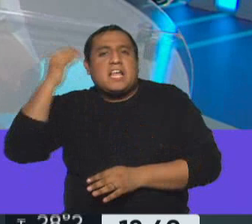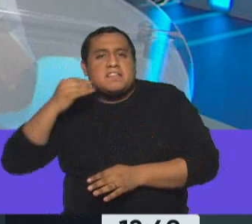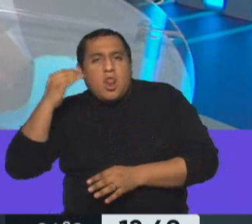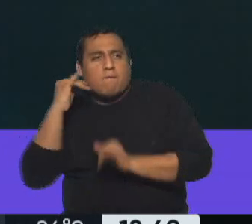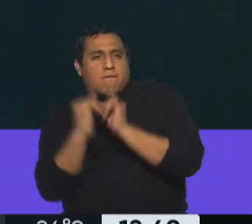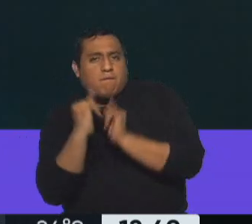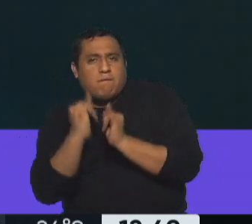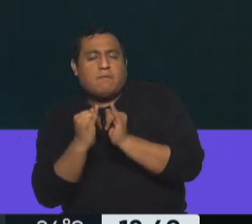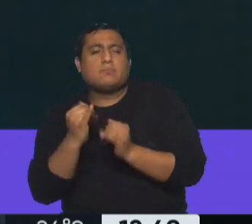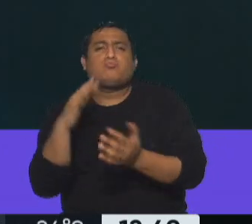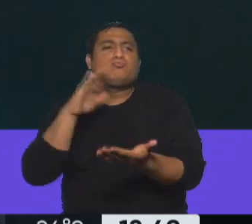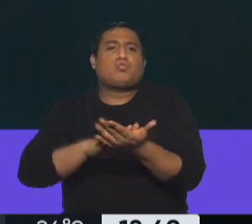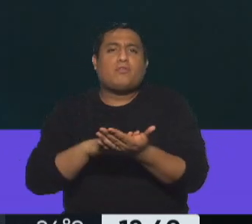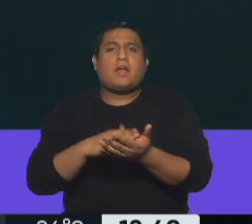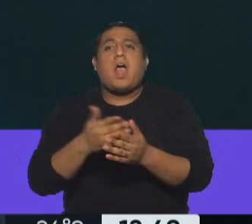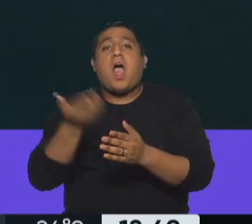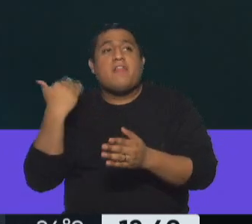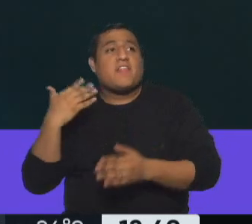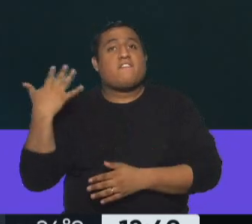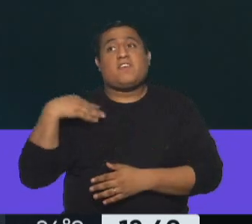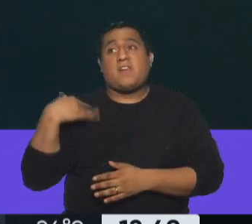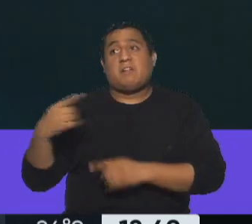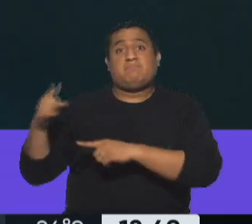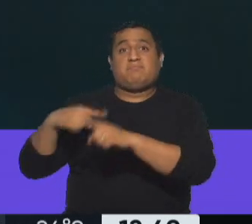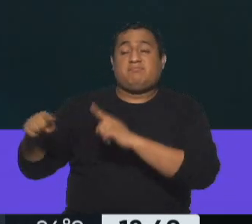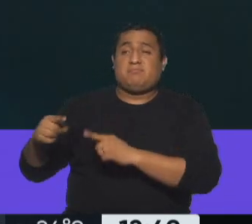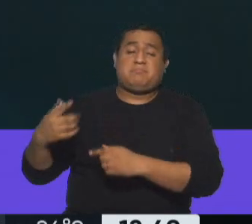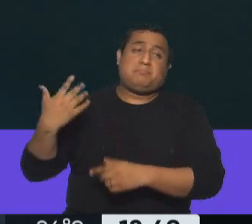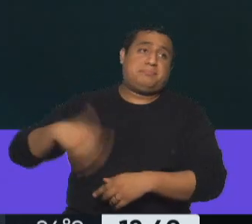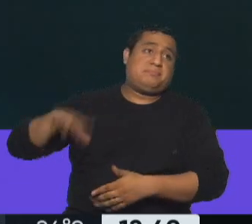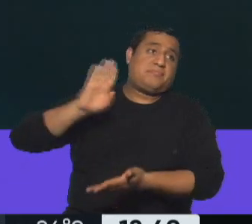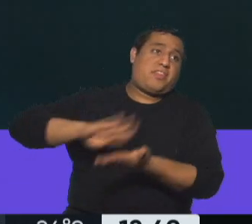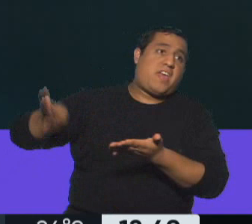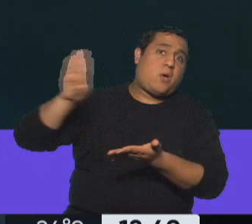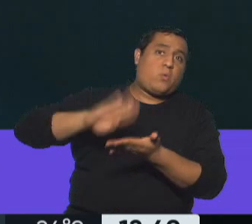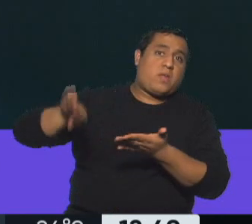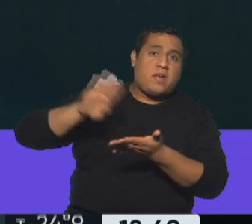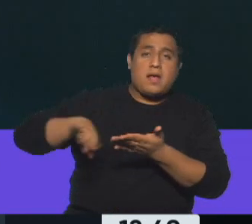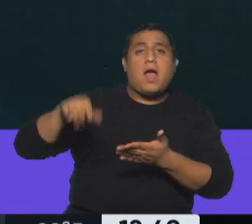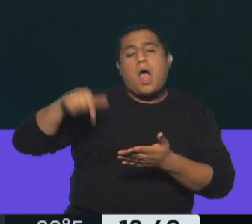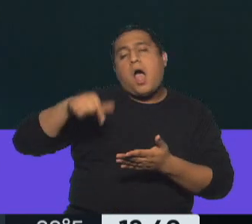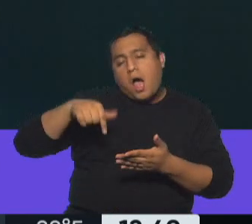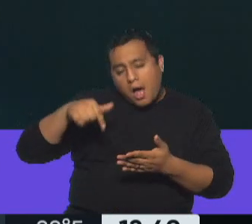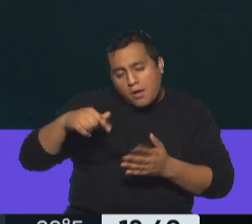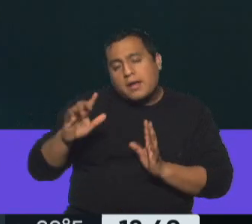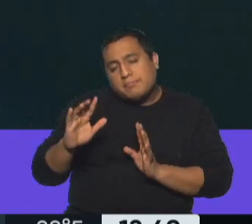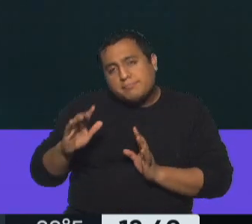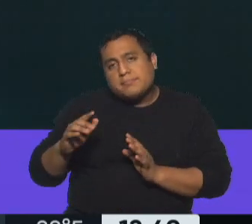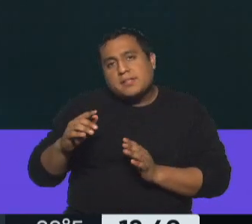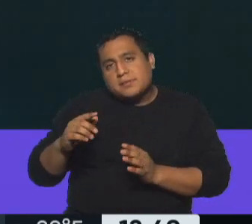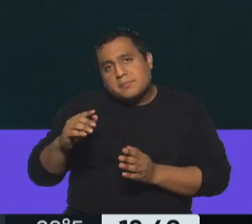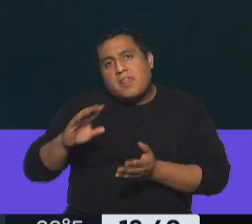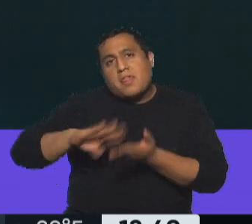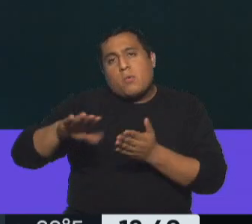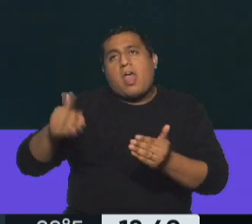directamente hablaba de la gestión de maría eugenia vidal y el altísimo endeudamiento que hoy empieza a cerrarse con los acreedores externos lo mismo pasó a nivel